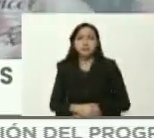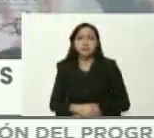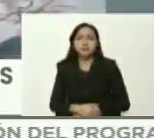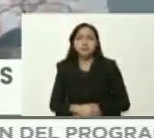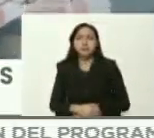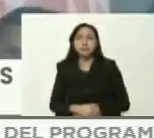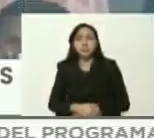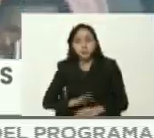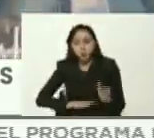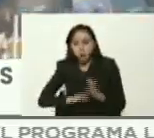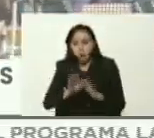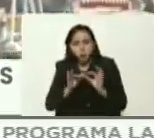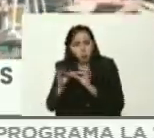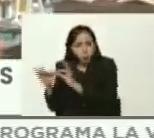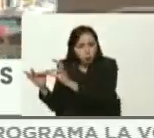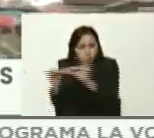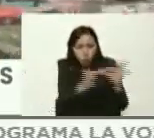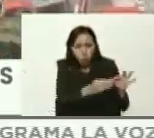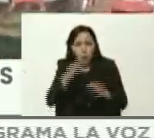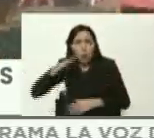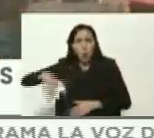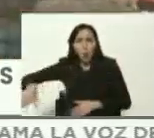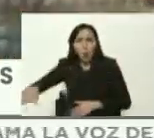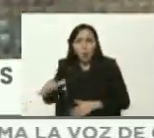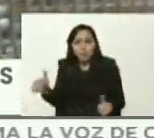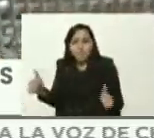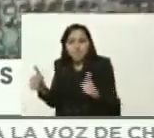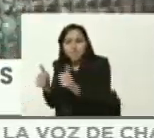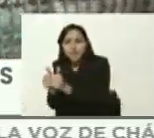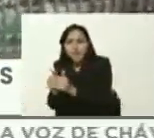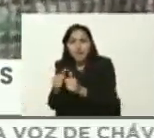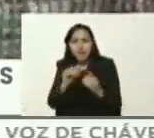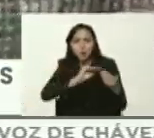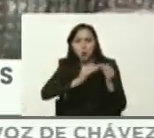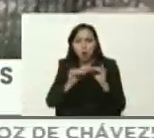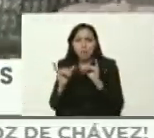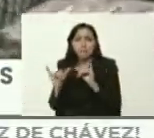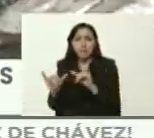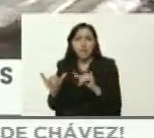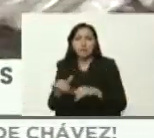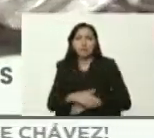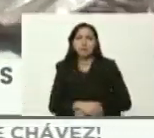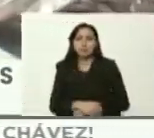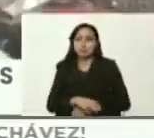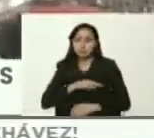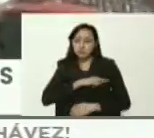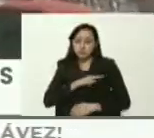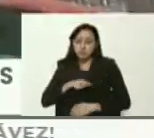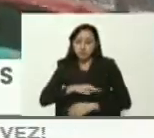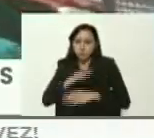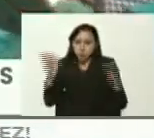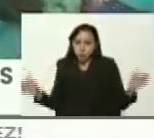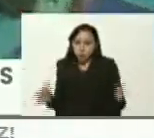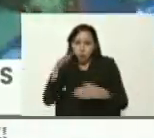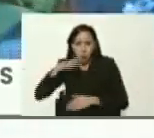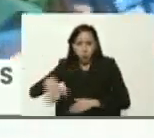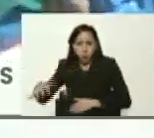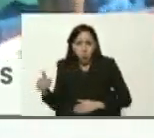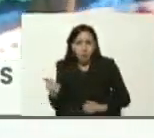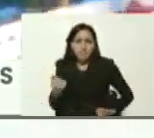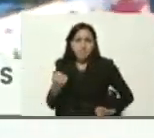y crecer junto al pueblo, para empoderar a la gente, a la comunidad. Todo lo que hacemos es empoderar al pueblo.